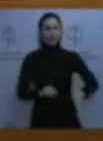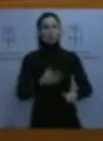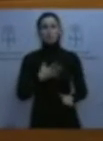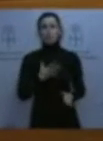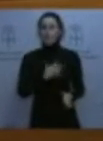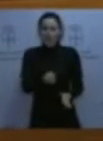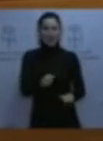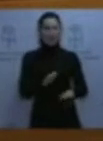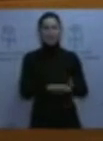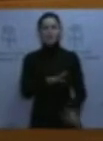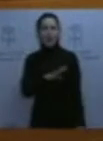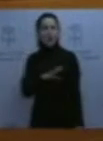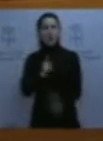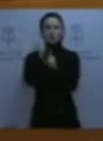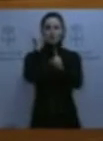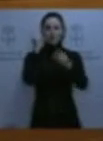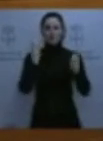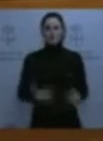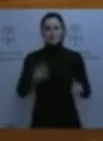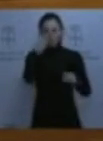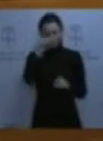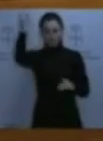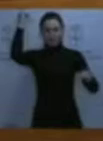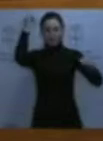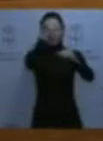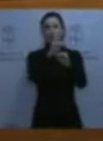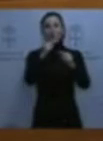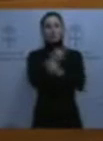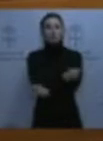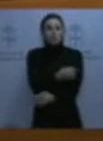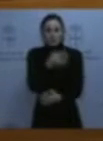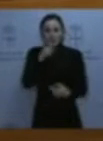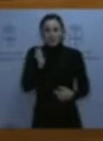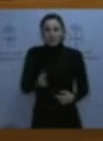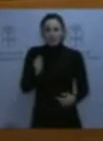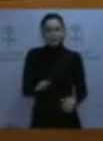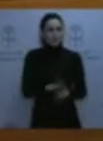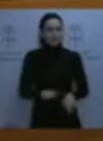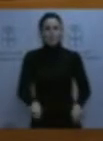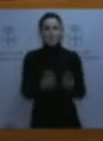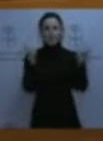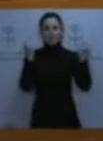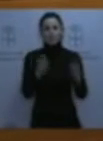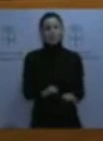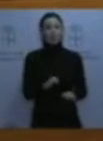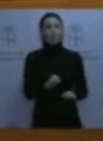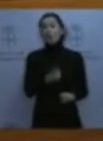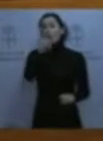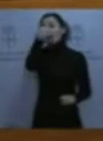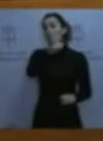al subvertir del paradigma tradicional de la mujer en una sociedad sexista y